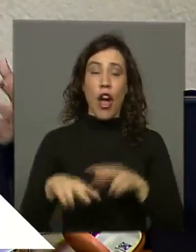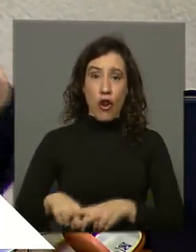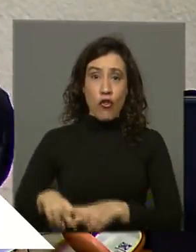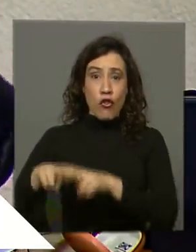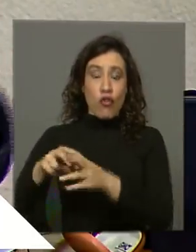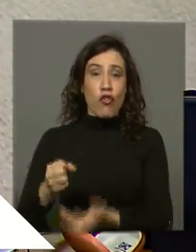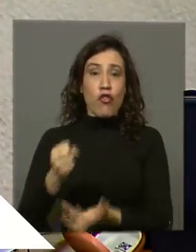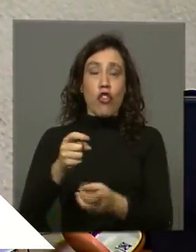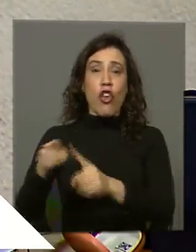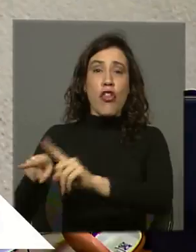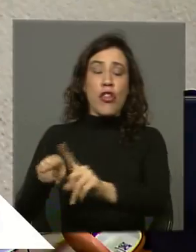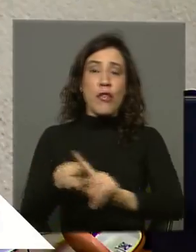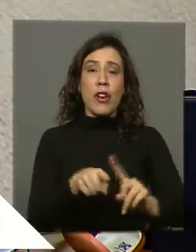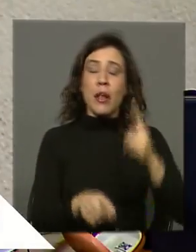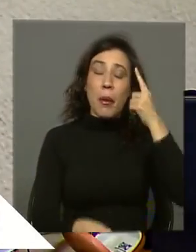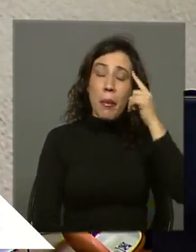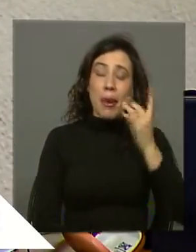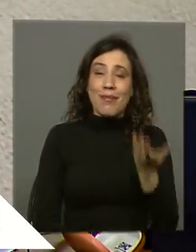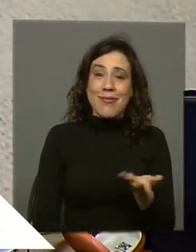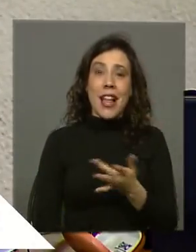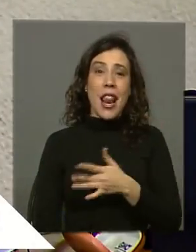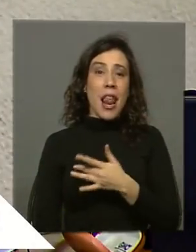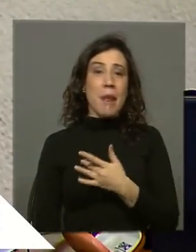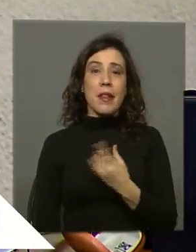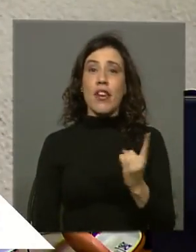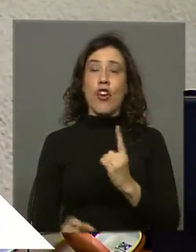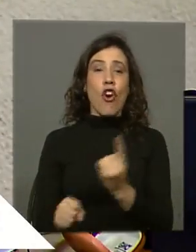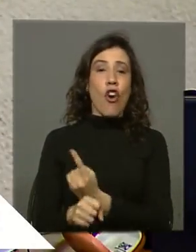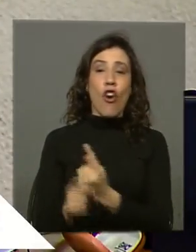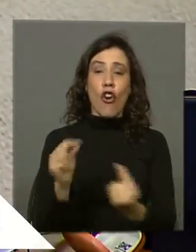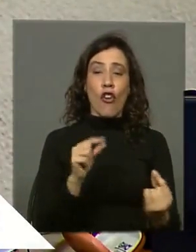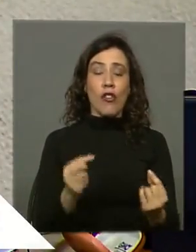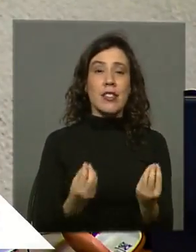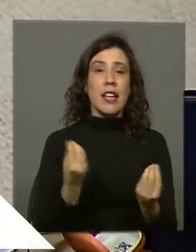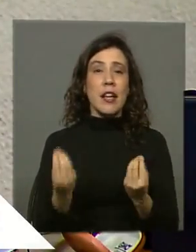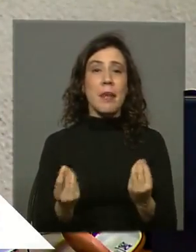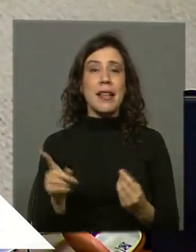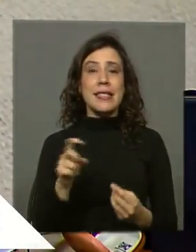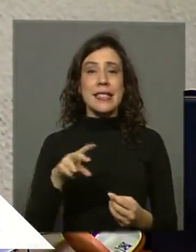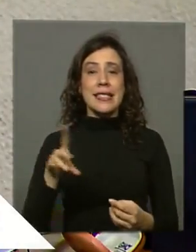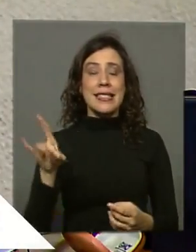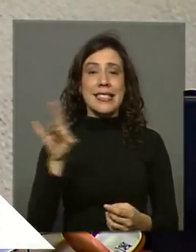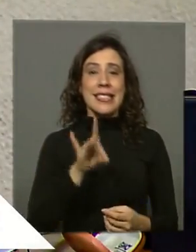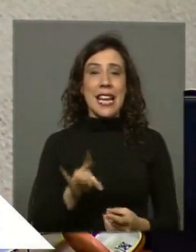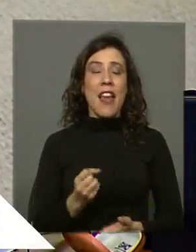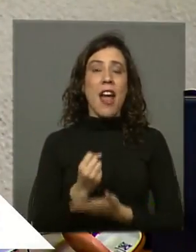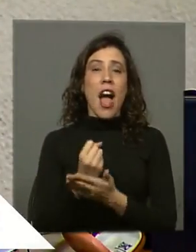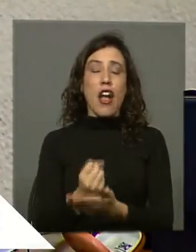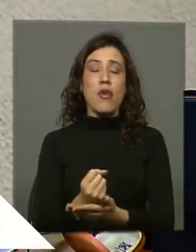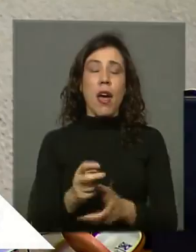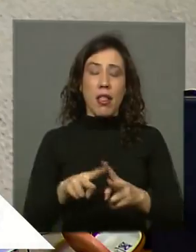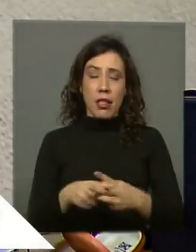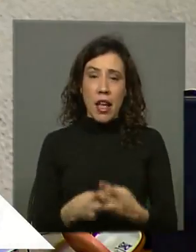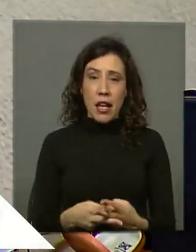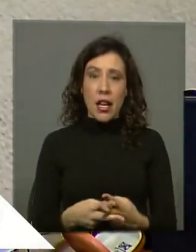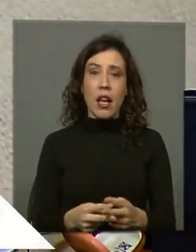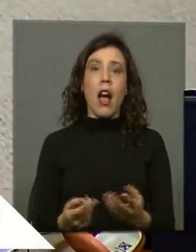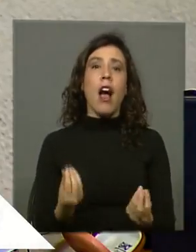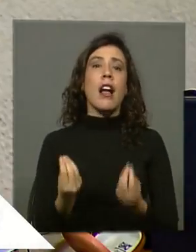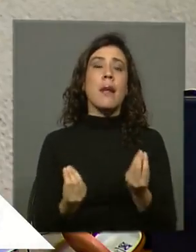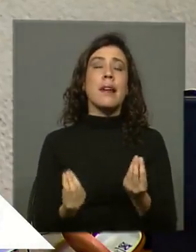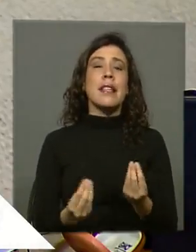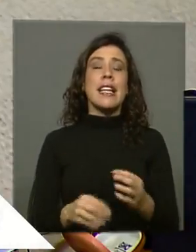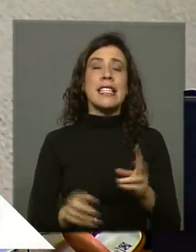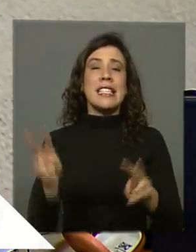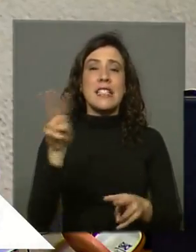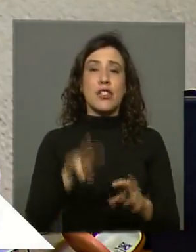distintos y que lamentablemente no conversan qué es lo que pasa con el senado hoy día con las ayudas técnicas qué pasa con el servicio de salud